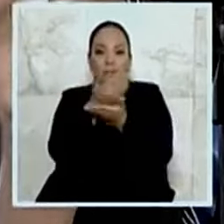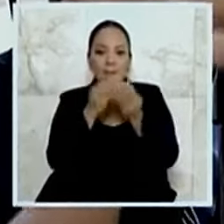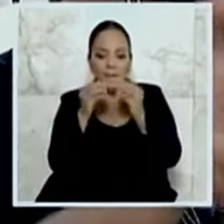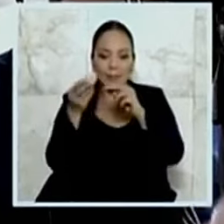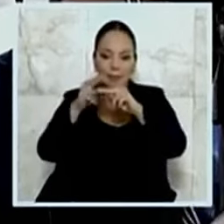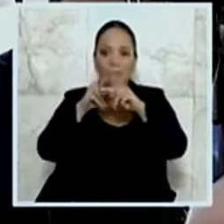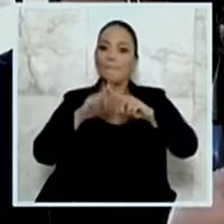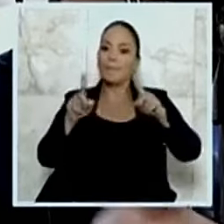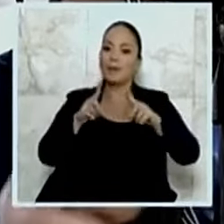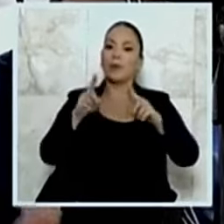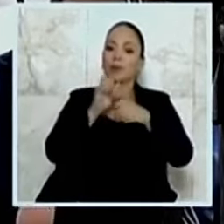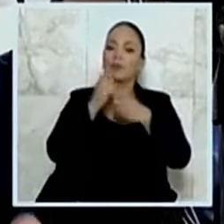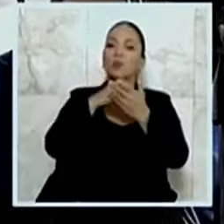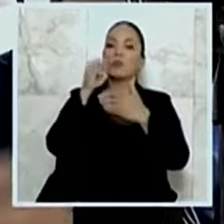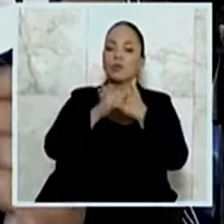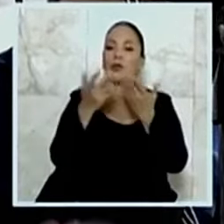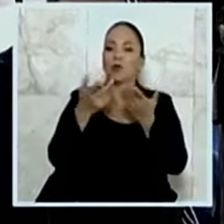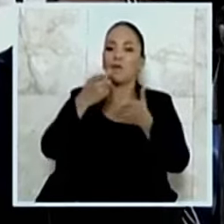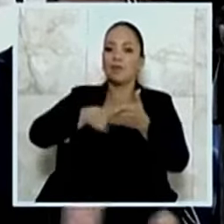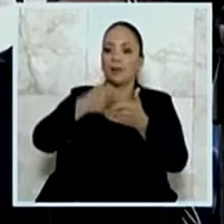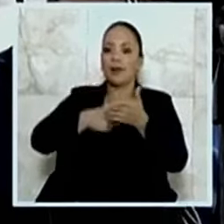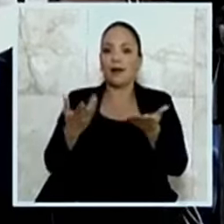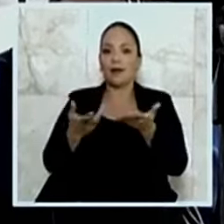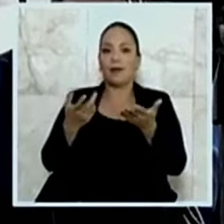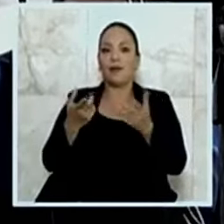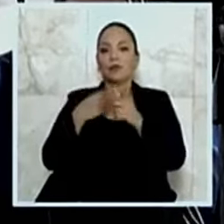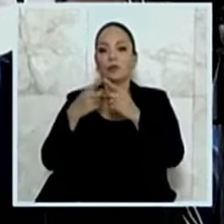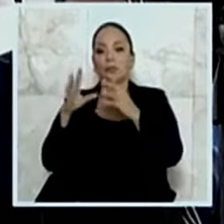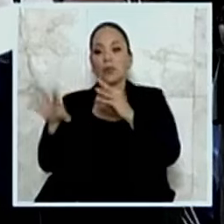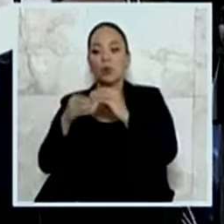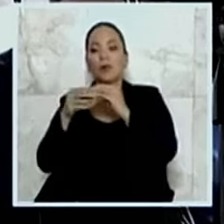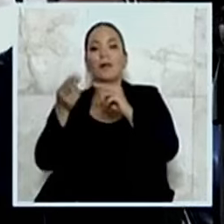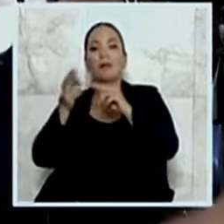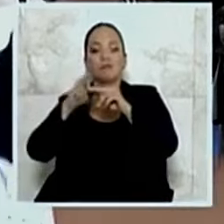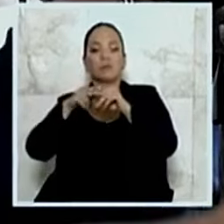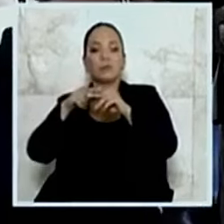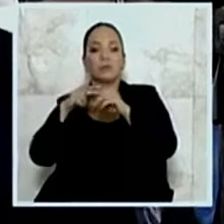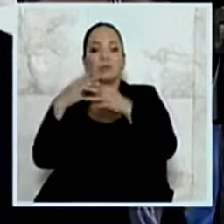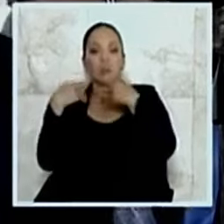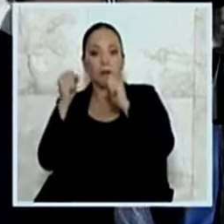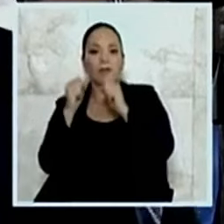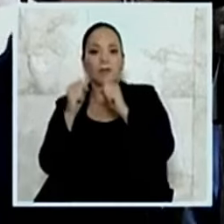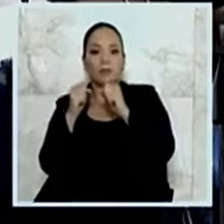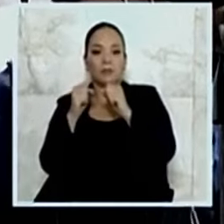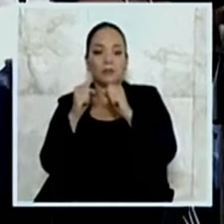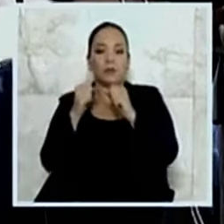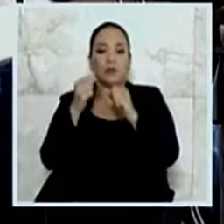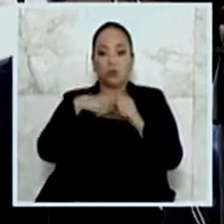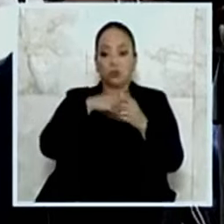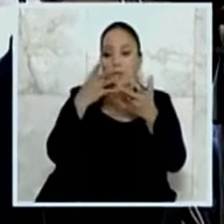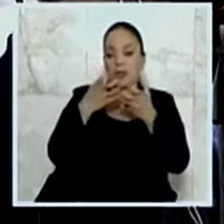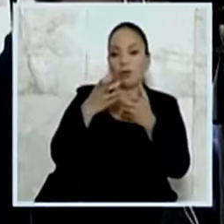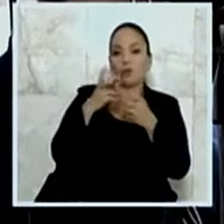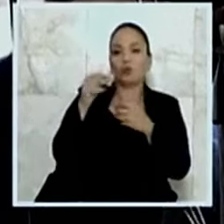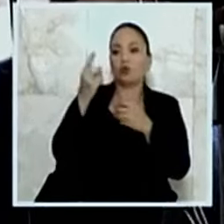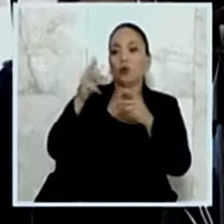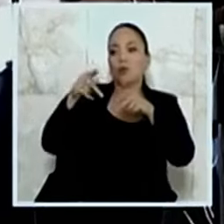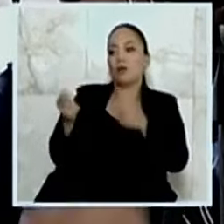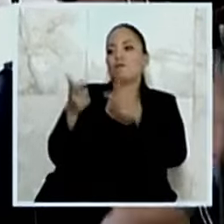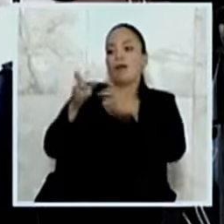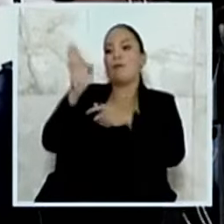su visión, aunque don Nogui lo ha señalado en múltiples ocasiones y usted también, que no hay una intención recaudatoria, pero sí para crear un